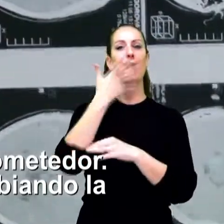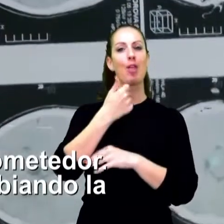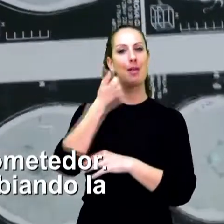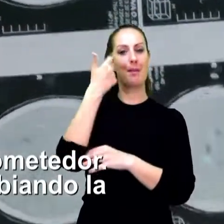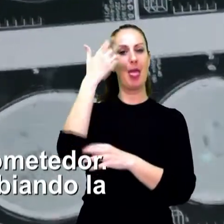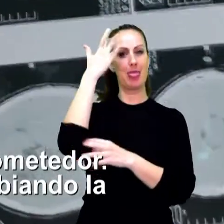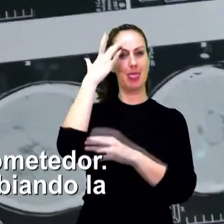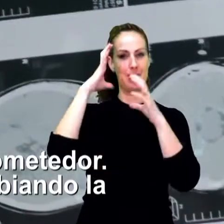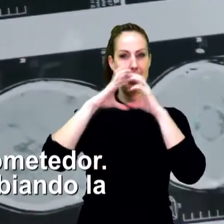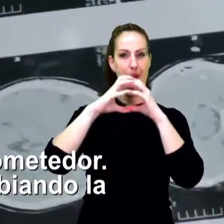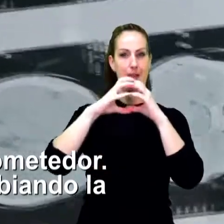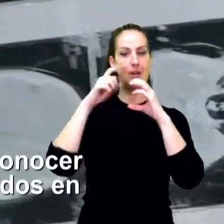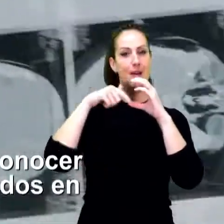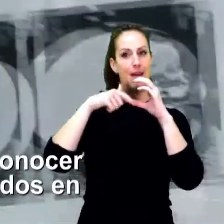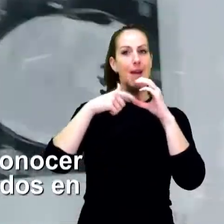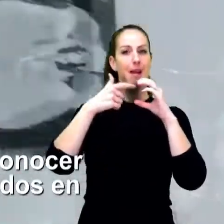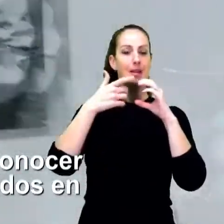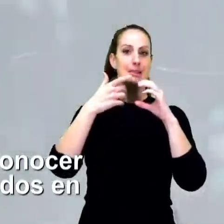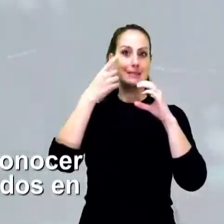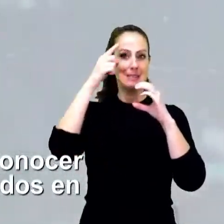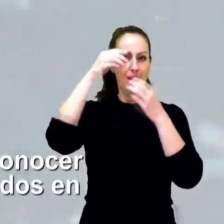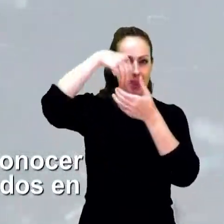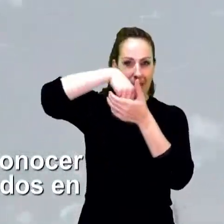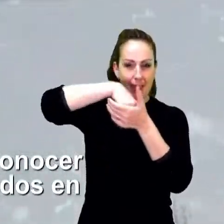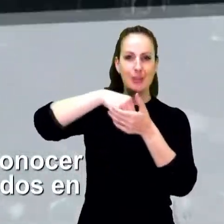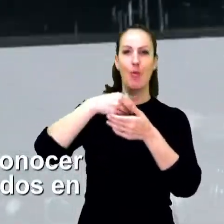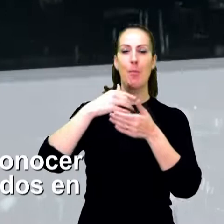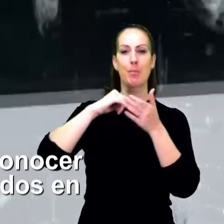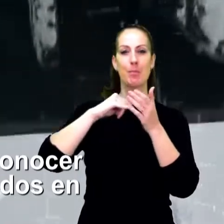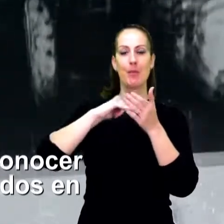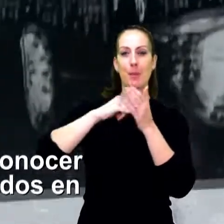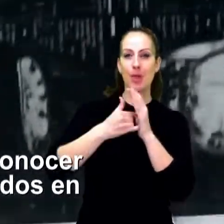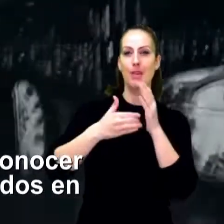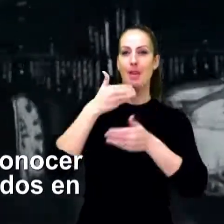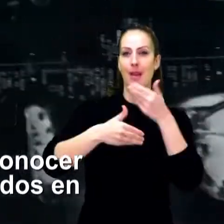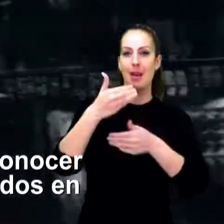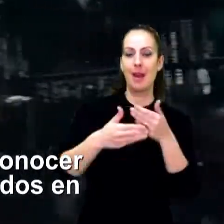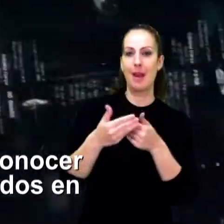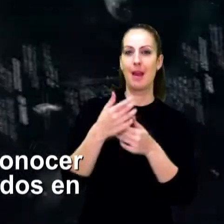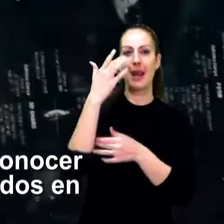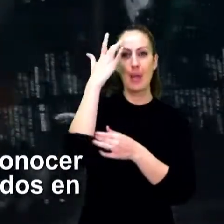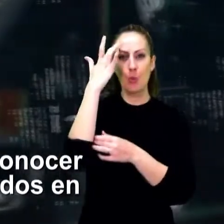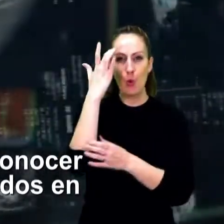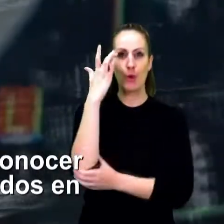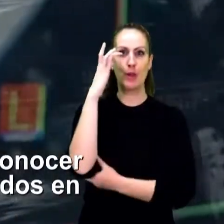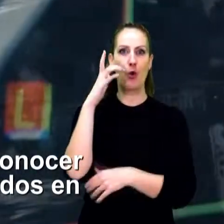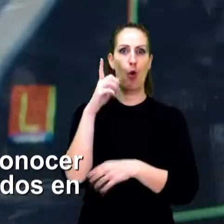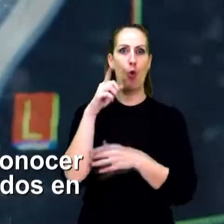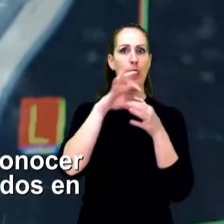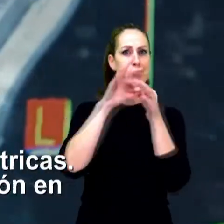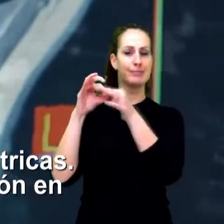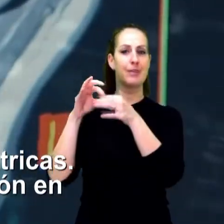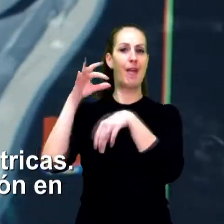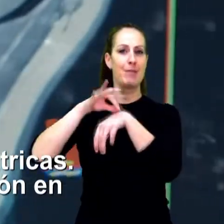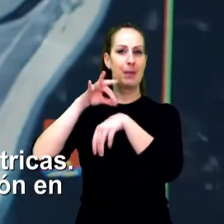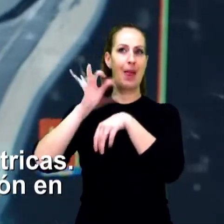nuevos hallazgos están cambiando la visión sobre el cerebro, permitiéndonos conocer mejor los mecanismos biológicos